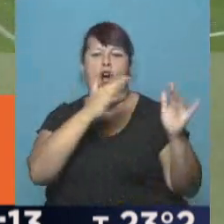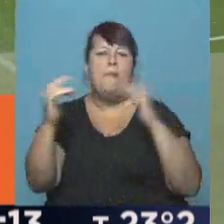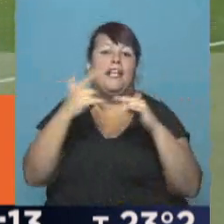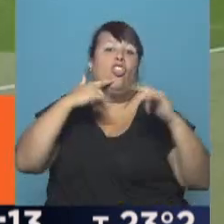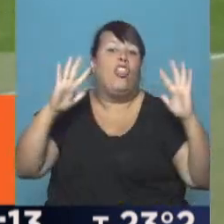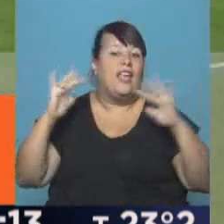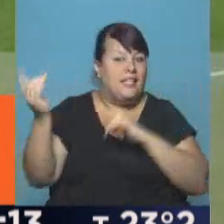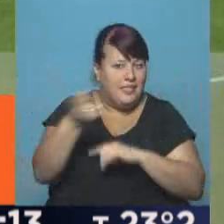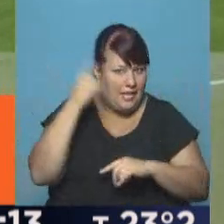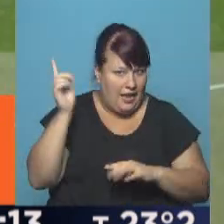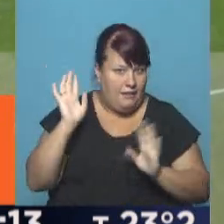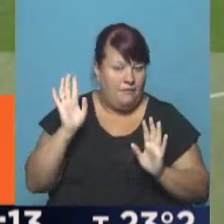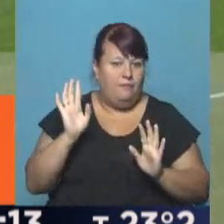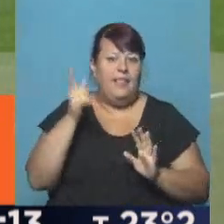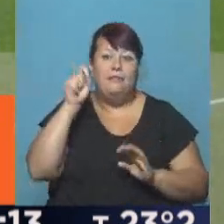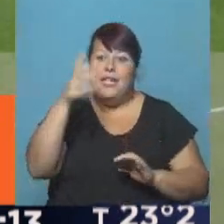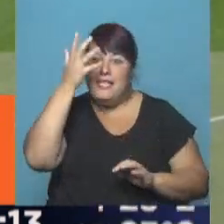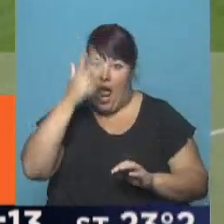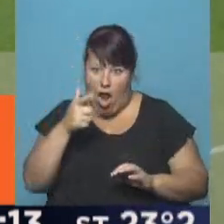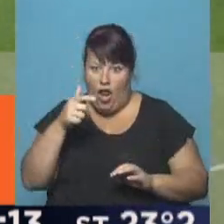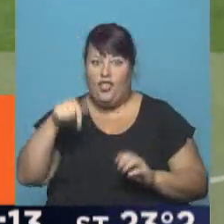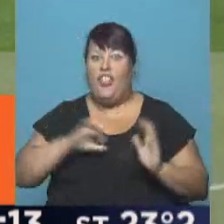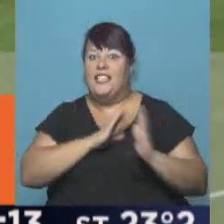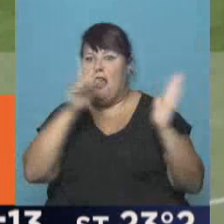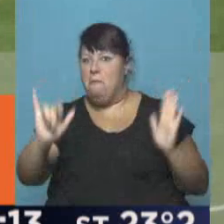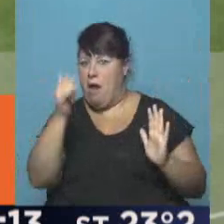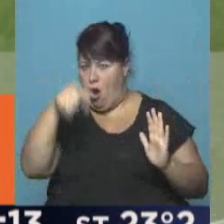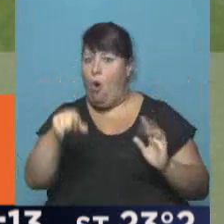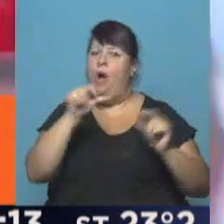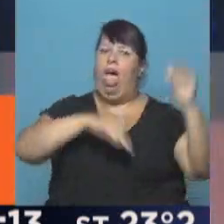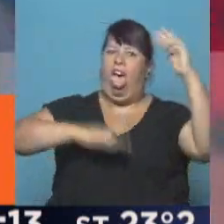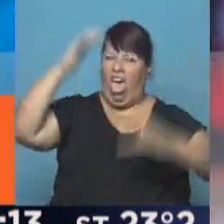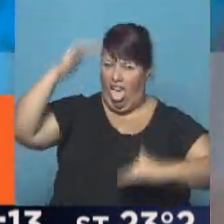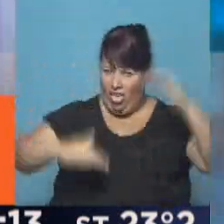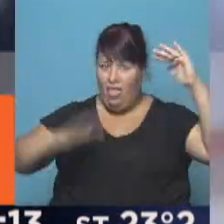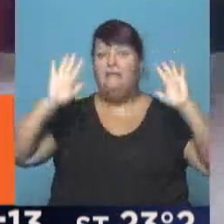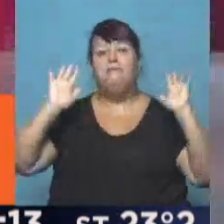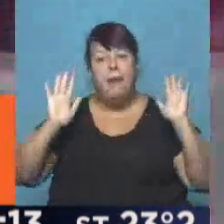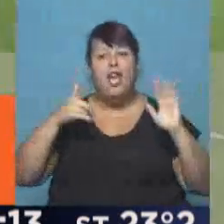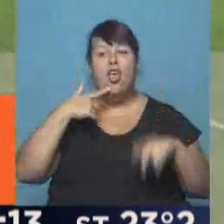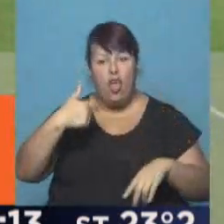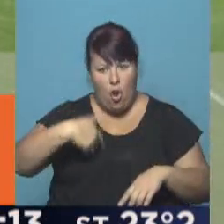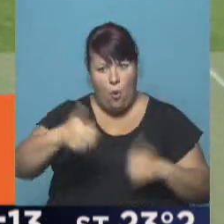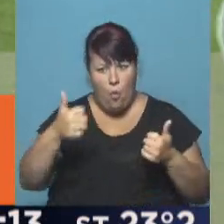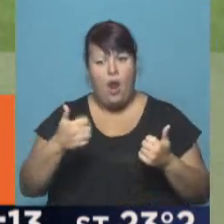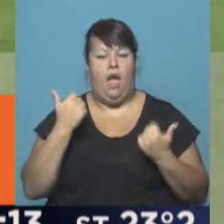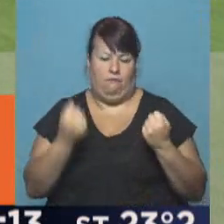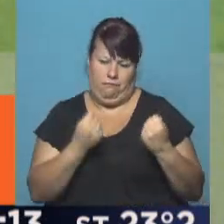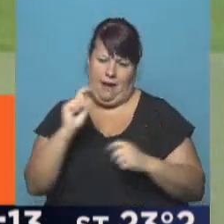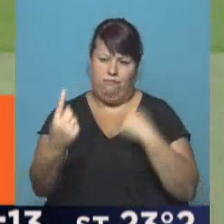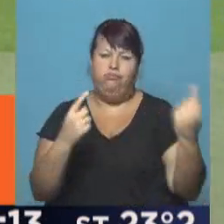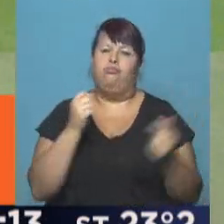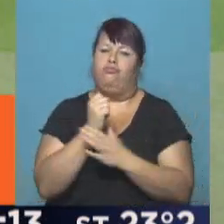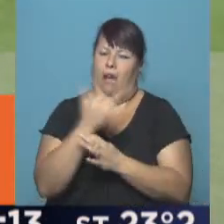dicen muchos, de San Lorenzo en este año. Y eso que alternó buenas y malas, aunque prometió mucho, tiene jerarquía individual,